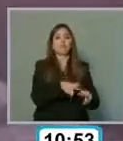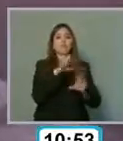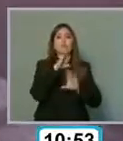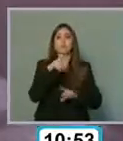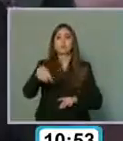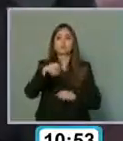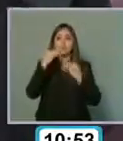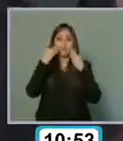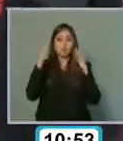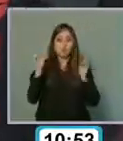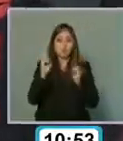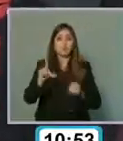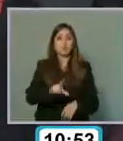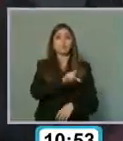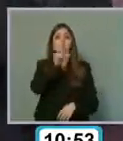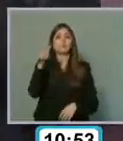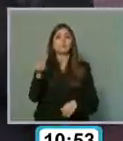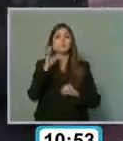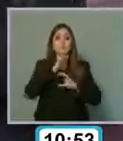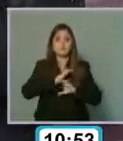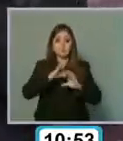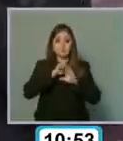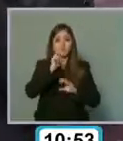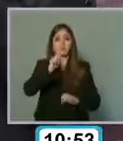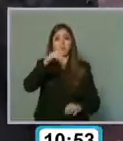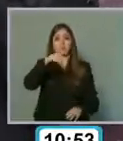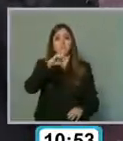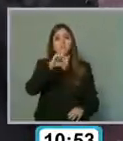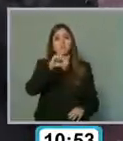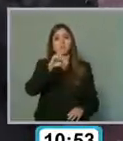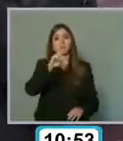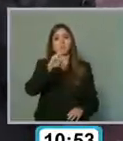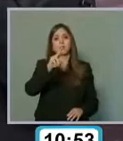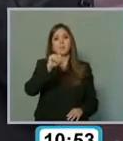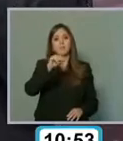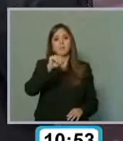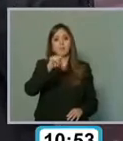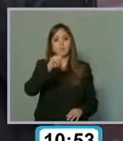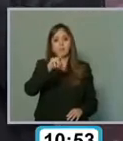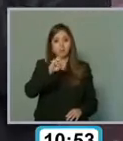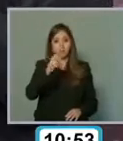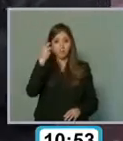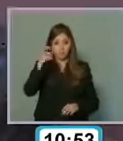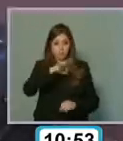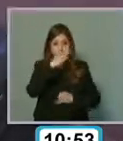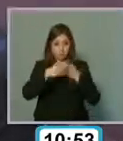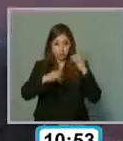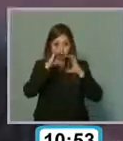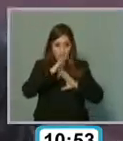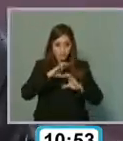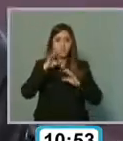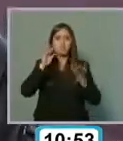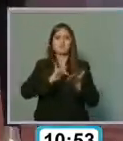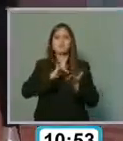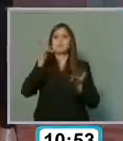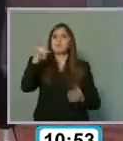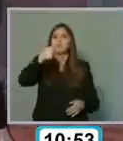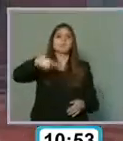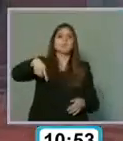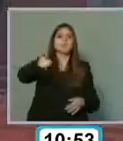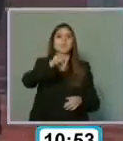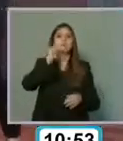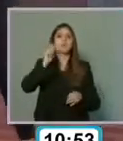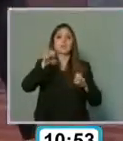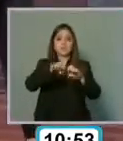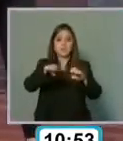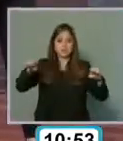todo. Vamos a escuchar el siguiente, ¿cómo se titula? Esto se llama Melodramático y con esto nos despedimos y te agradecemos a ti y a a ti, todo muchas gracias. el team